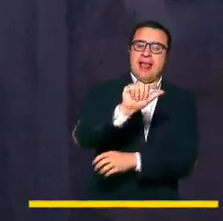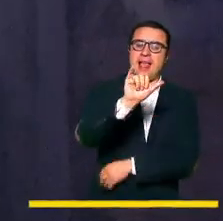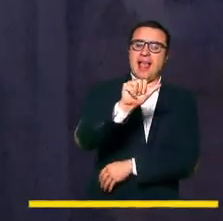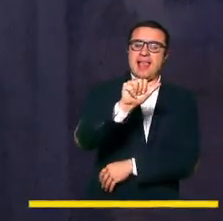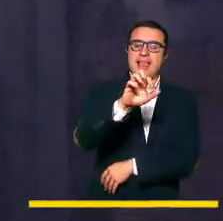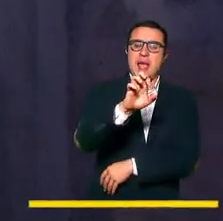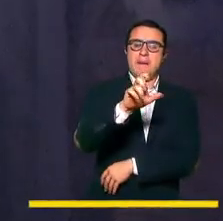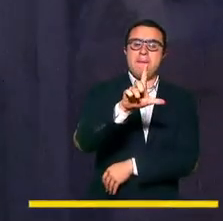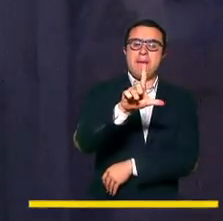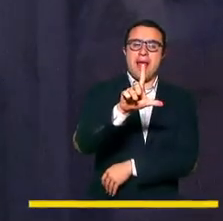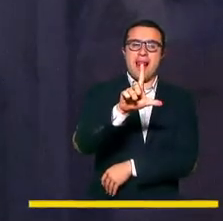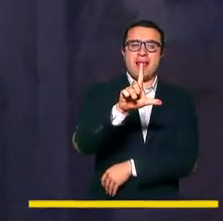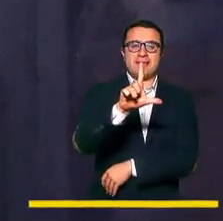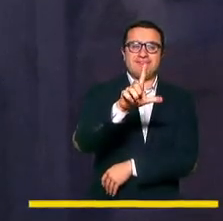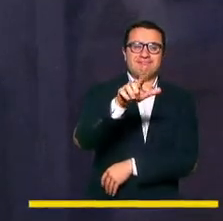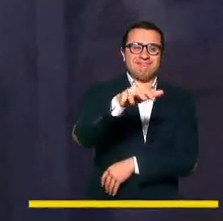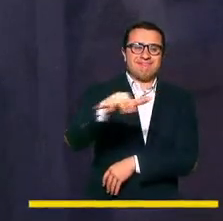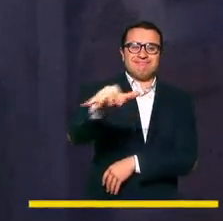Ayapelenses,